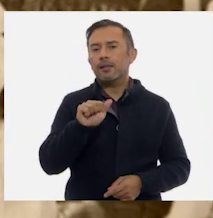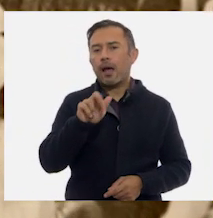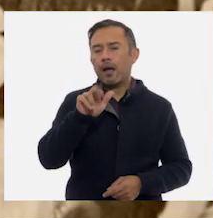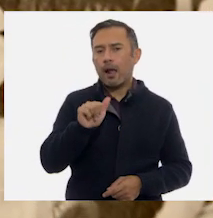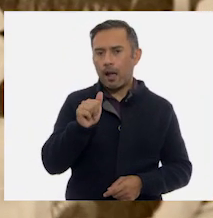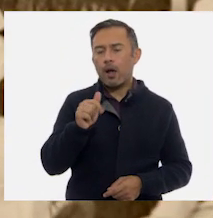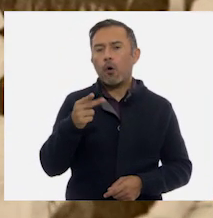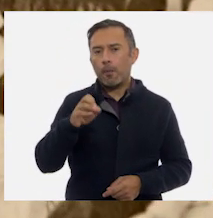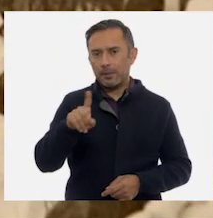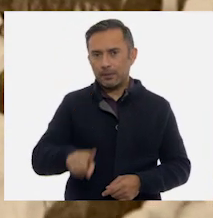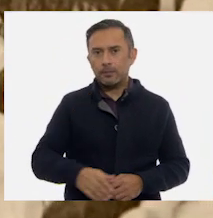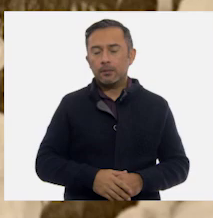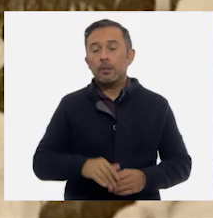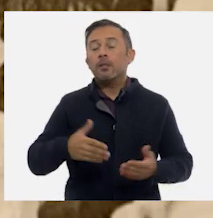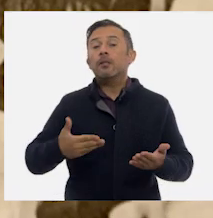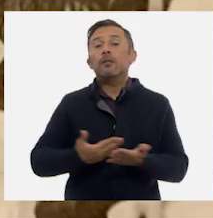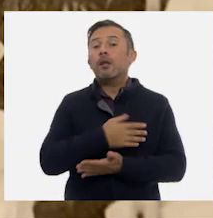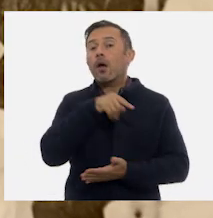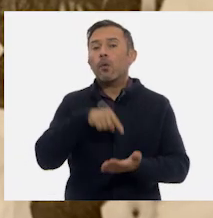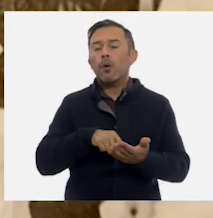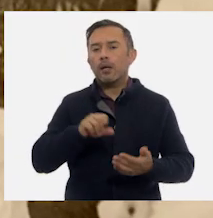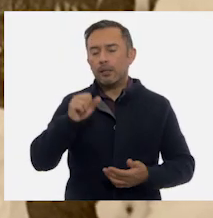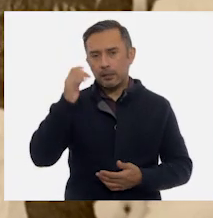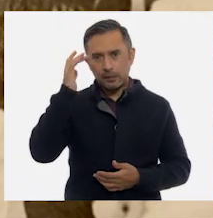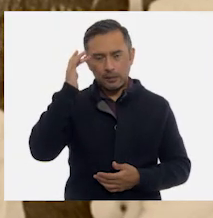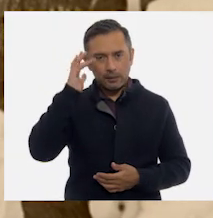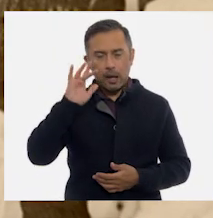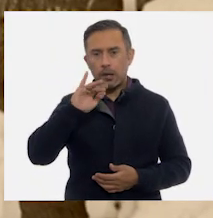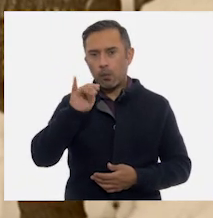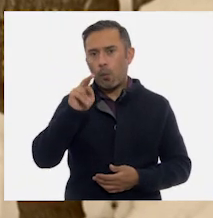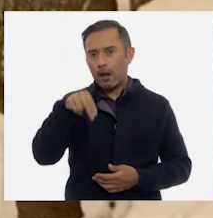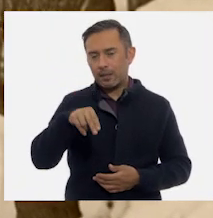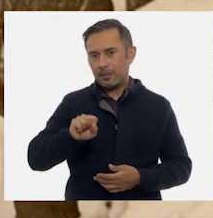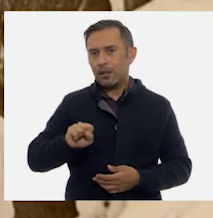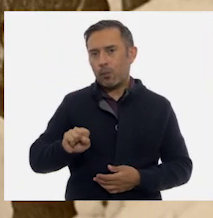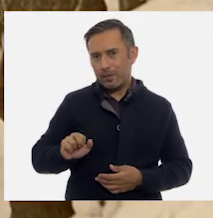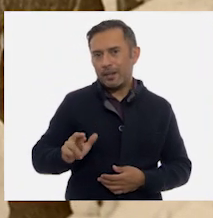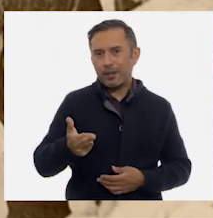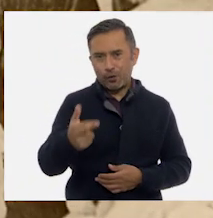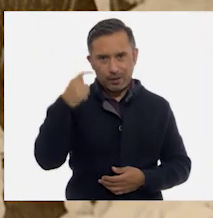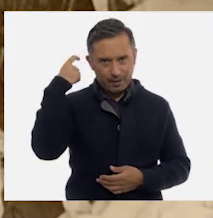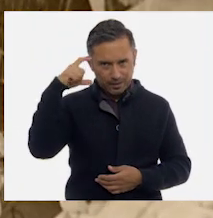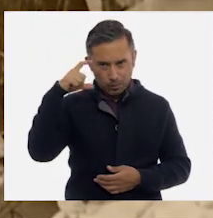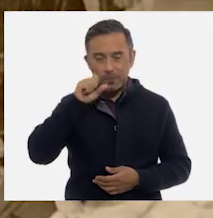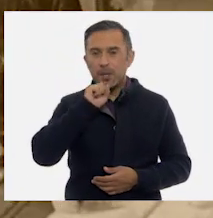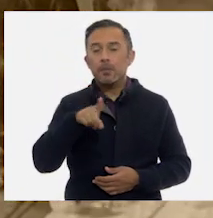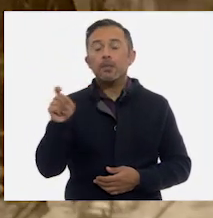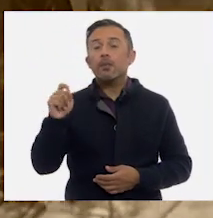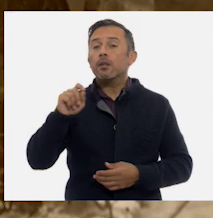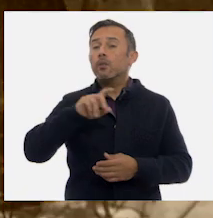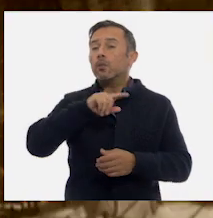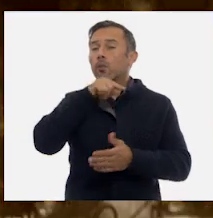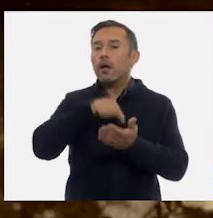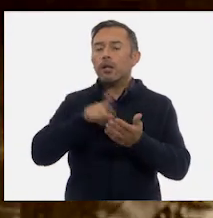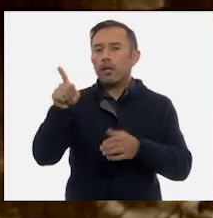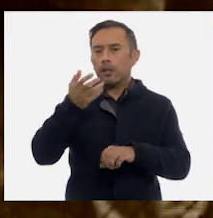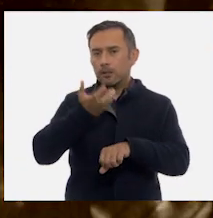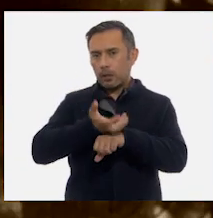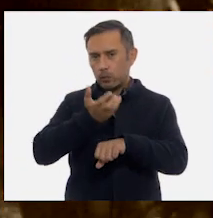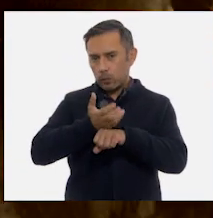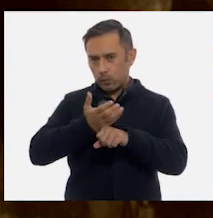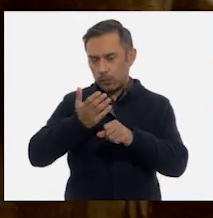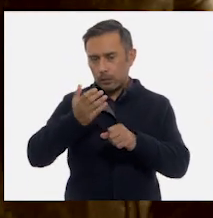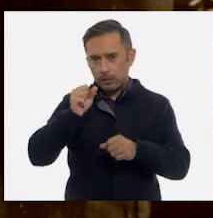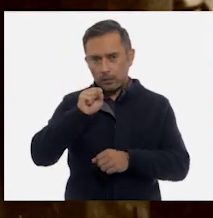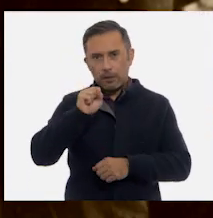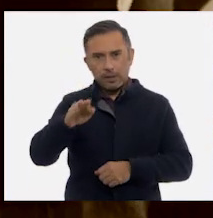Sara fue originaria de San Juan del Río, Querétaro. Hija de ricos hacendados, estudió en San Francisco, California, donde tuvo como compañeras